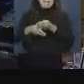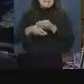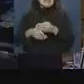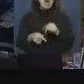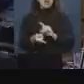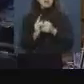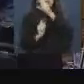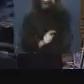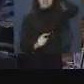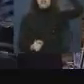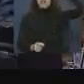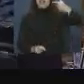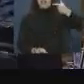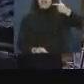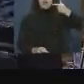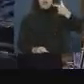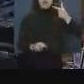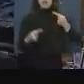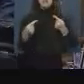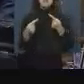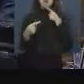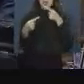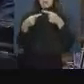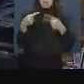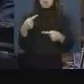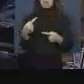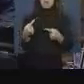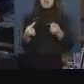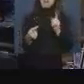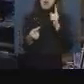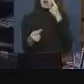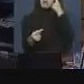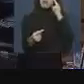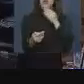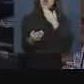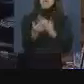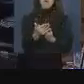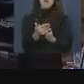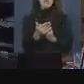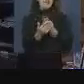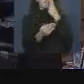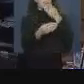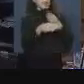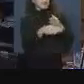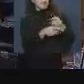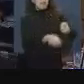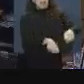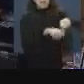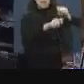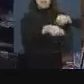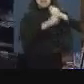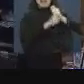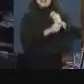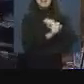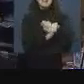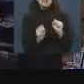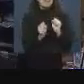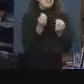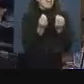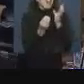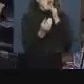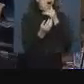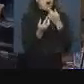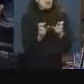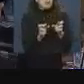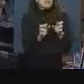loncos No hay ninguna incompatibilidad en ser una cosa y otra pero fue cuando ya en la pesca No tuvieron un ni un espacio más se trasladaron a